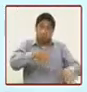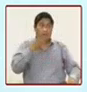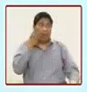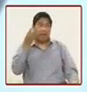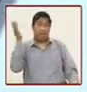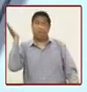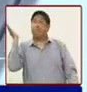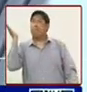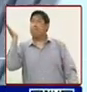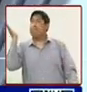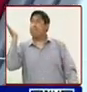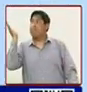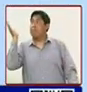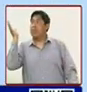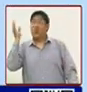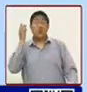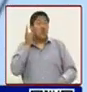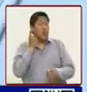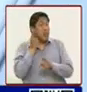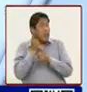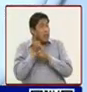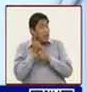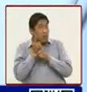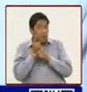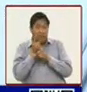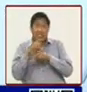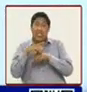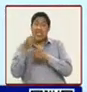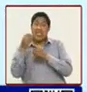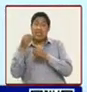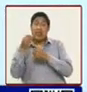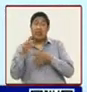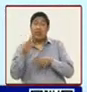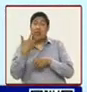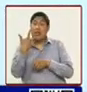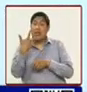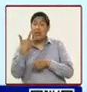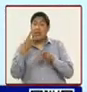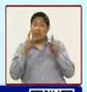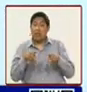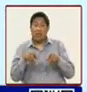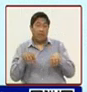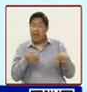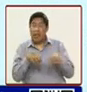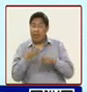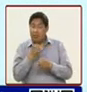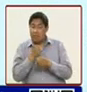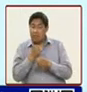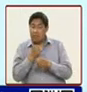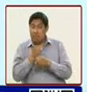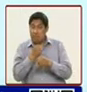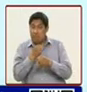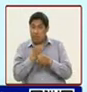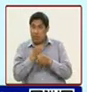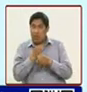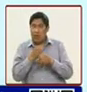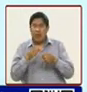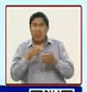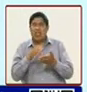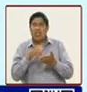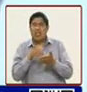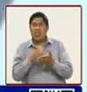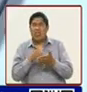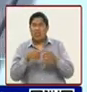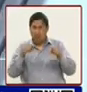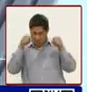imágenes corresponden al momento de este derrumbe. Al menos tres personas se encontraban realizando trabajos cerca a un centro minero en el municipio